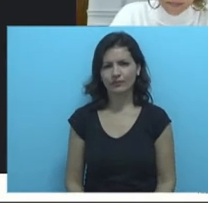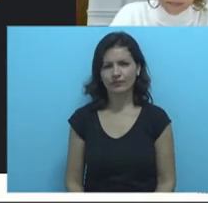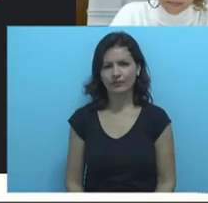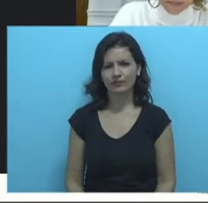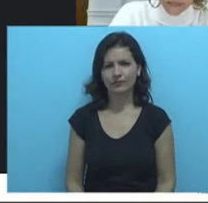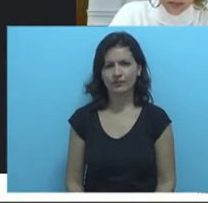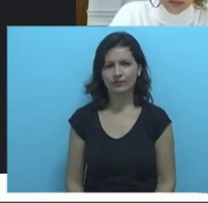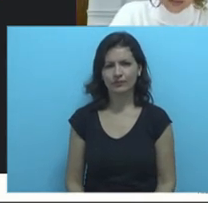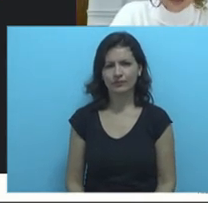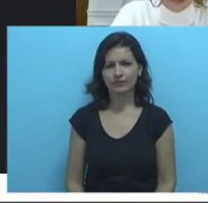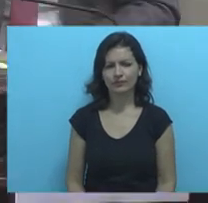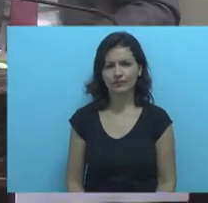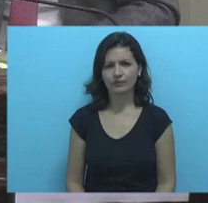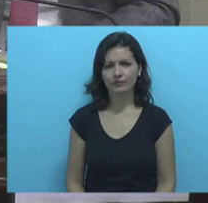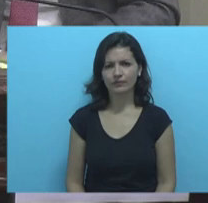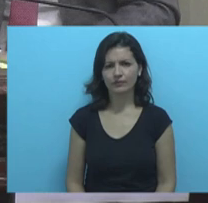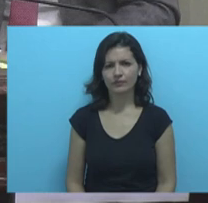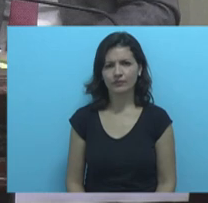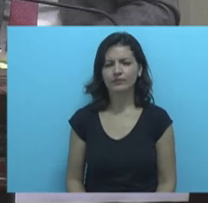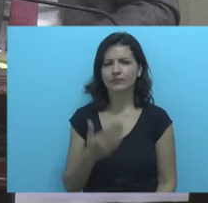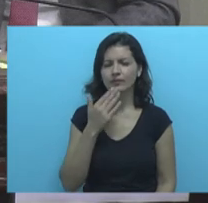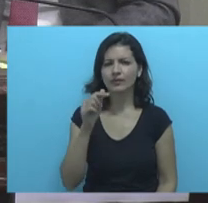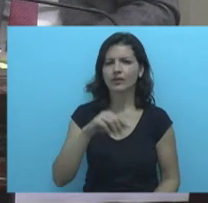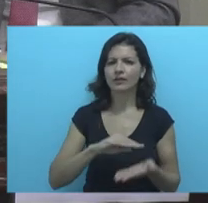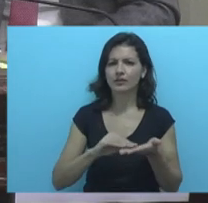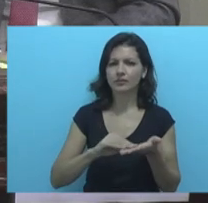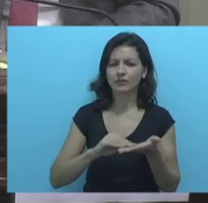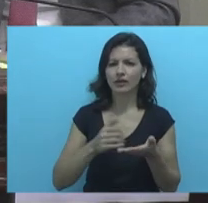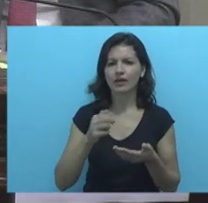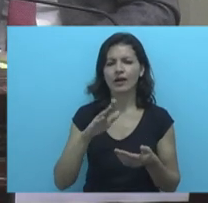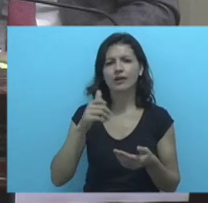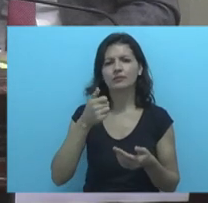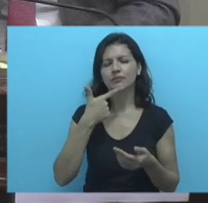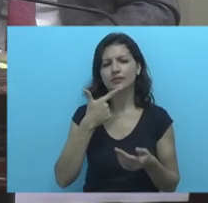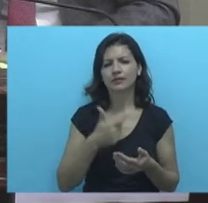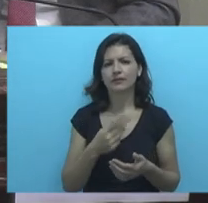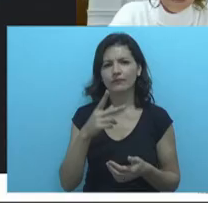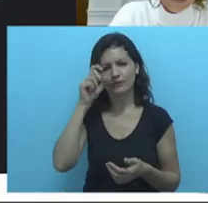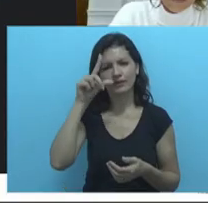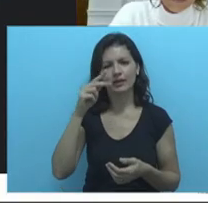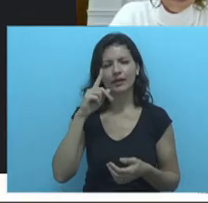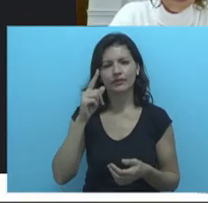Muchas gracias, Giselle. Tiene la palabra la diputada Armas Velavi.